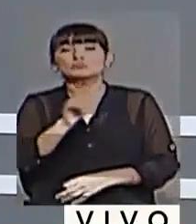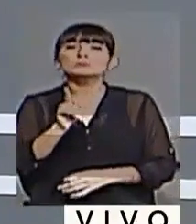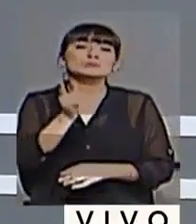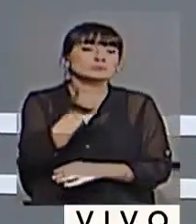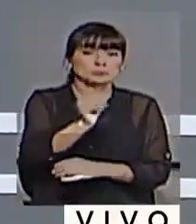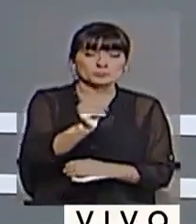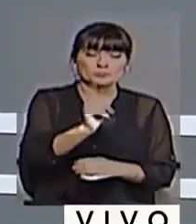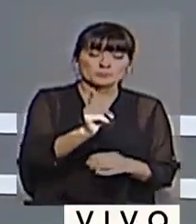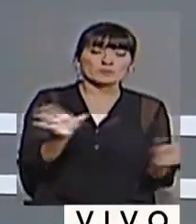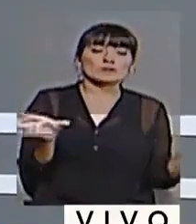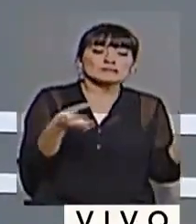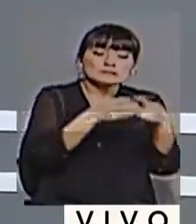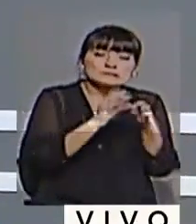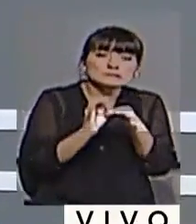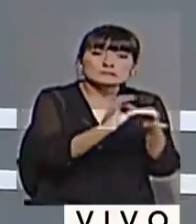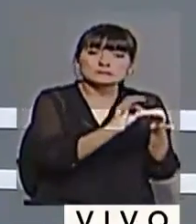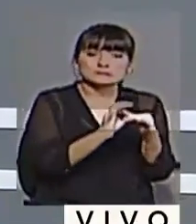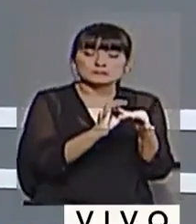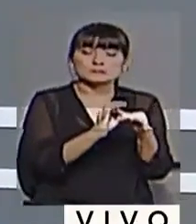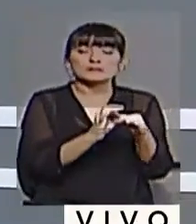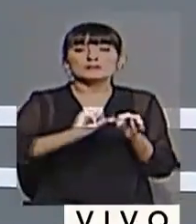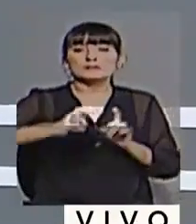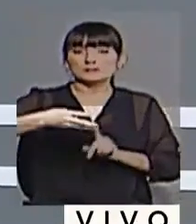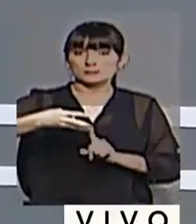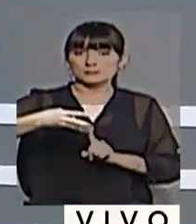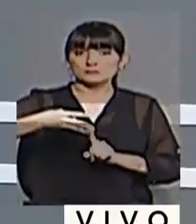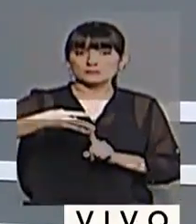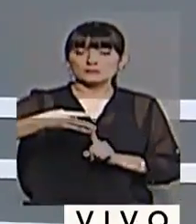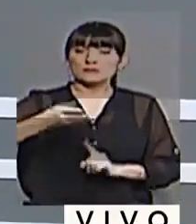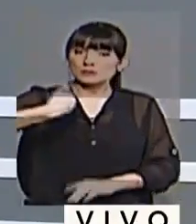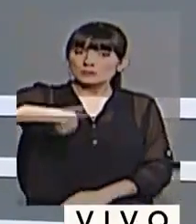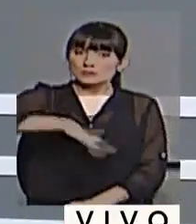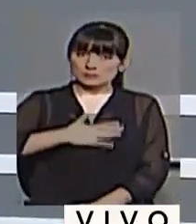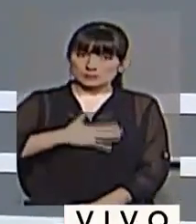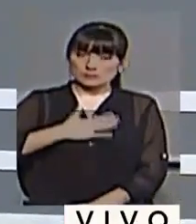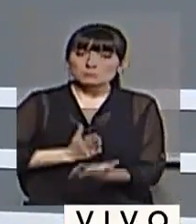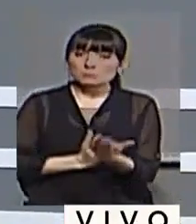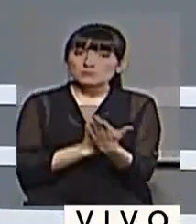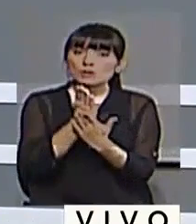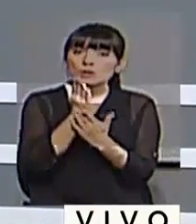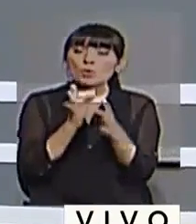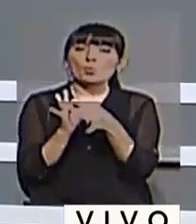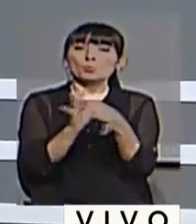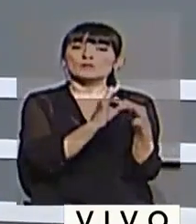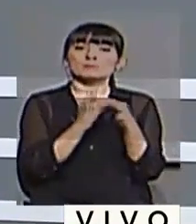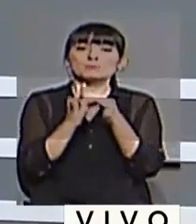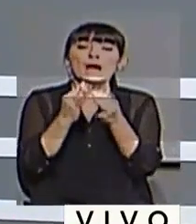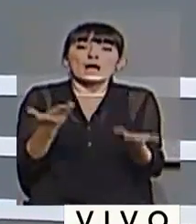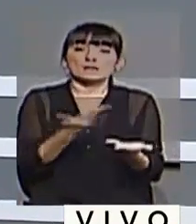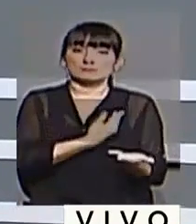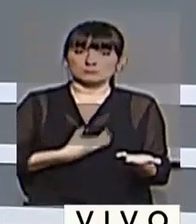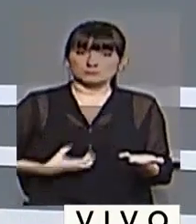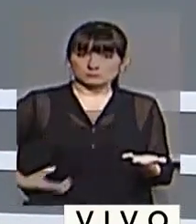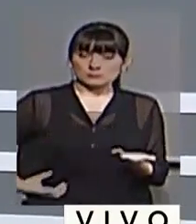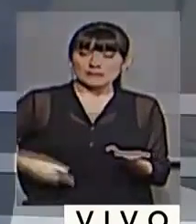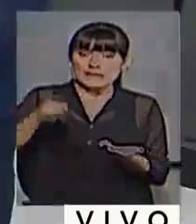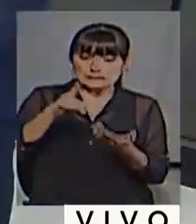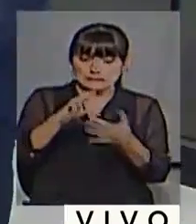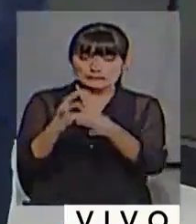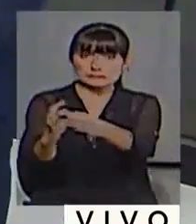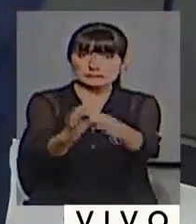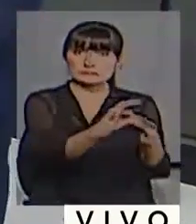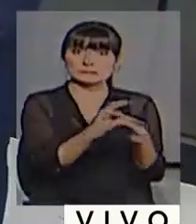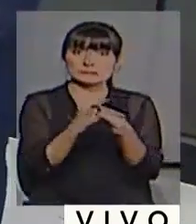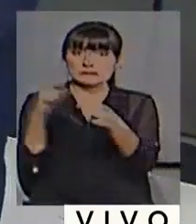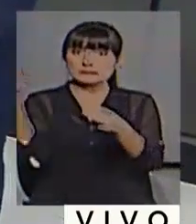Y tercero, si nosotros queremos comenzar a construir la unidad para gobernar, esa unidad, como